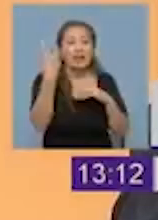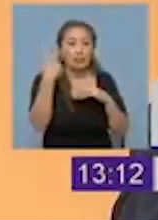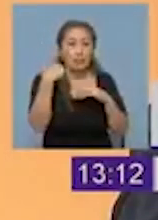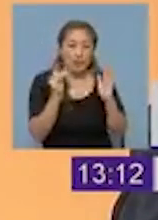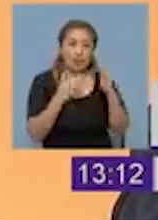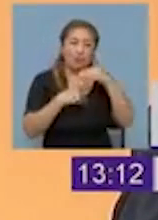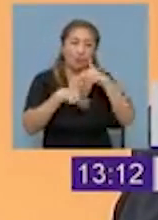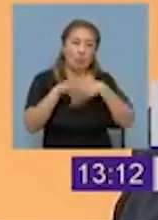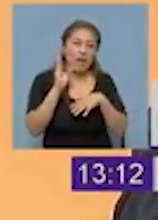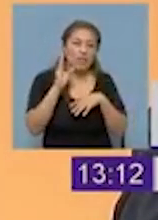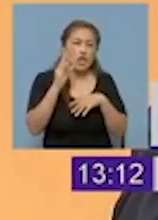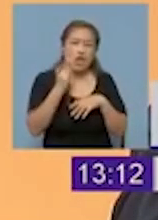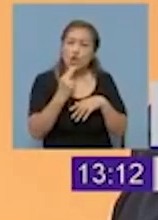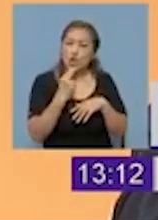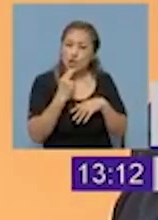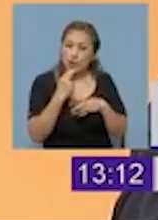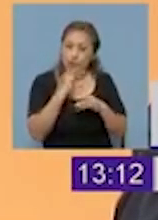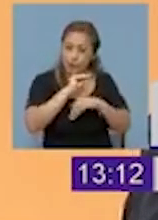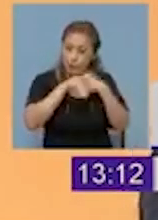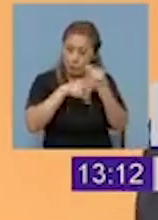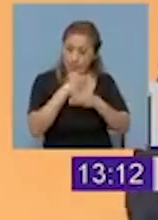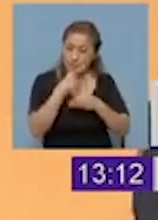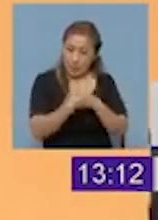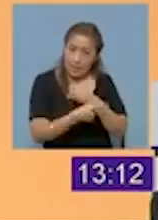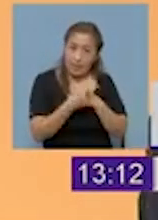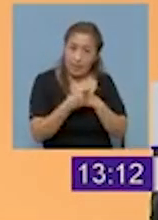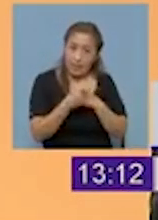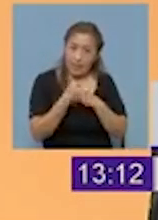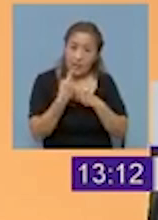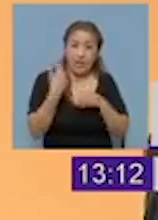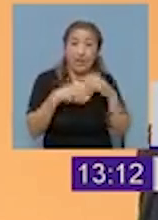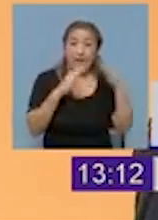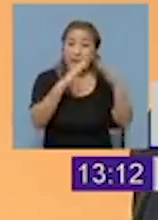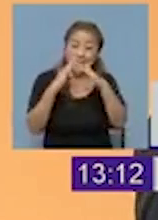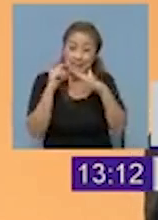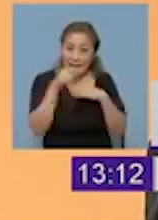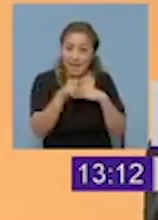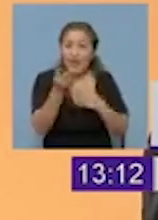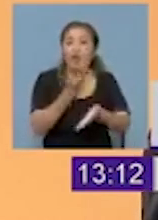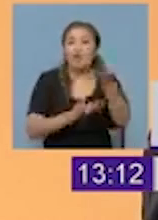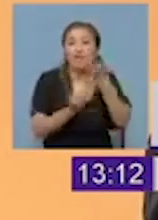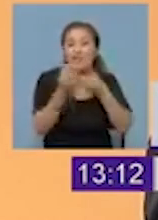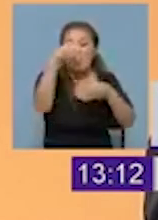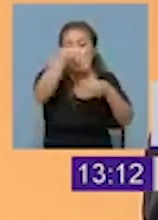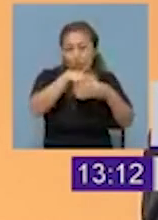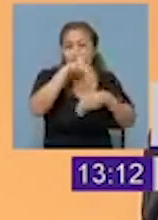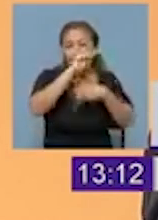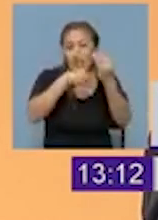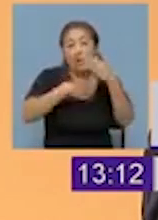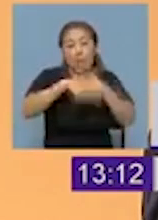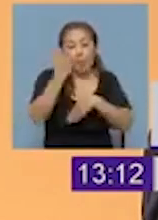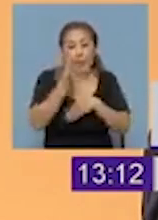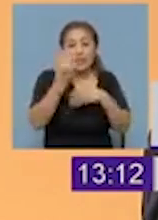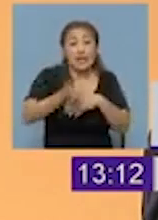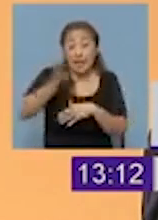más de 11 familias en virtud de que bueno eran eran vivienda en la que compartían varias familias en el día de ayer en